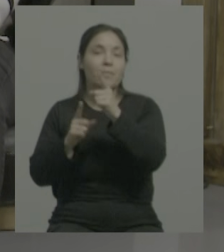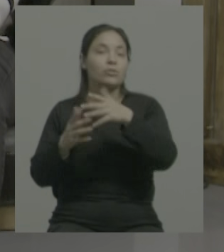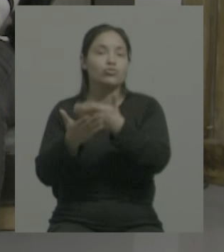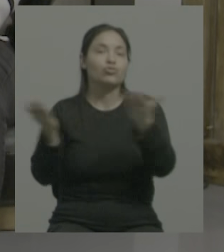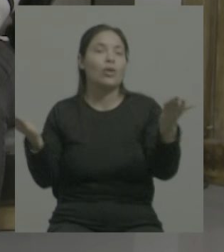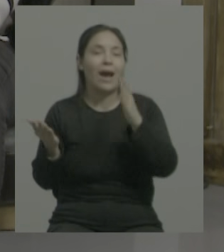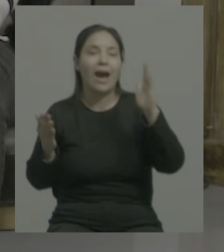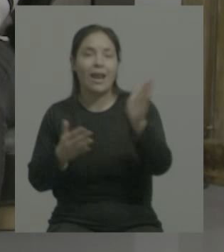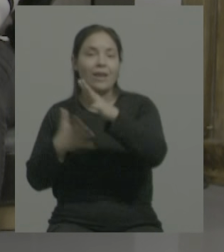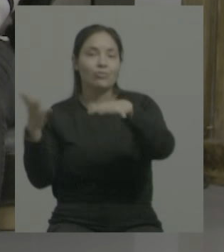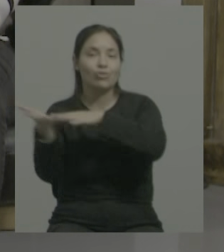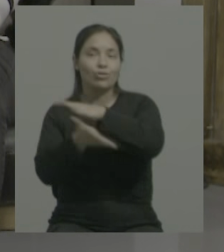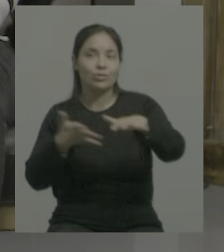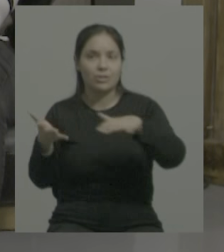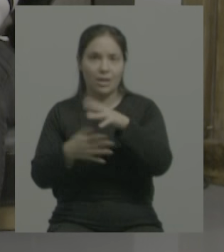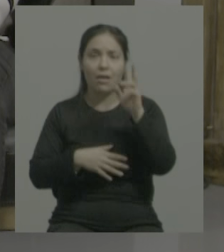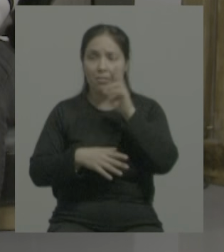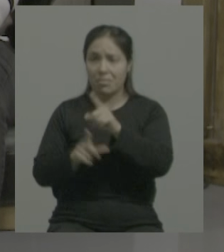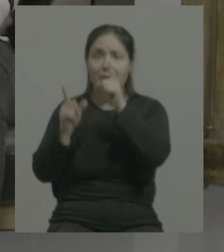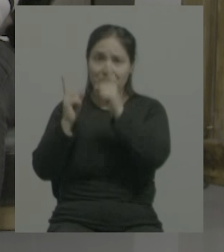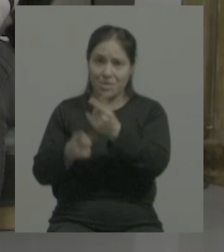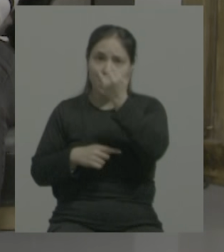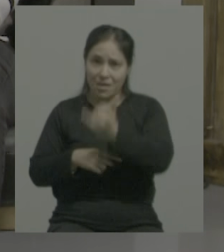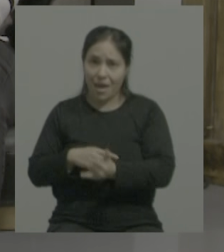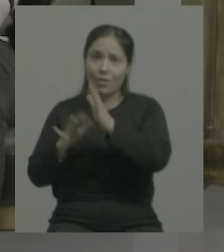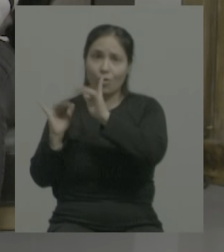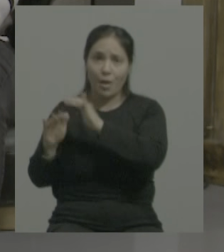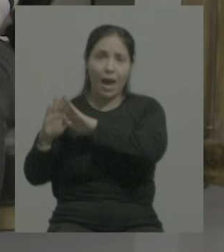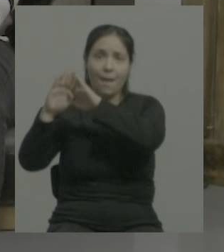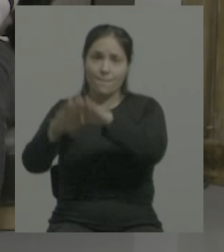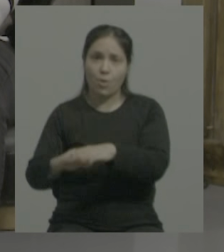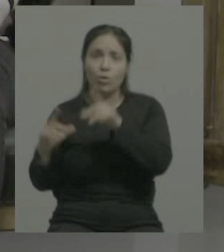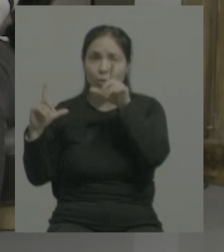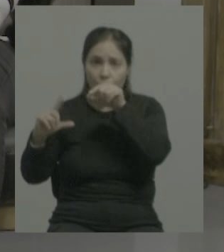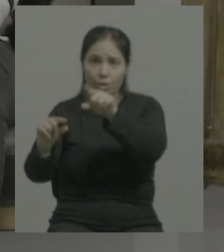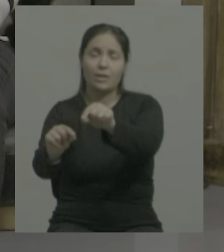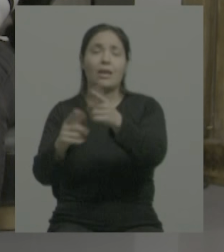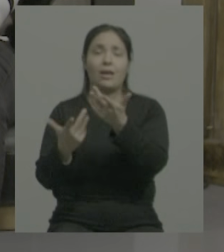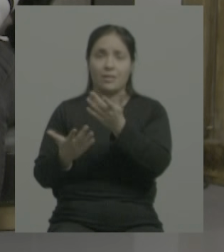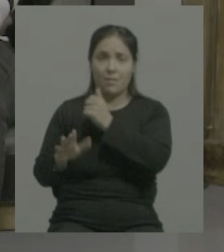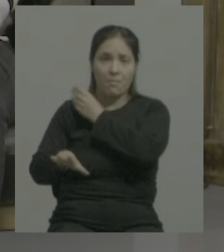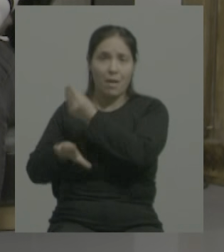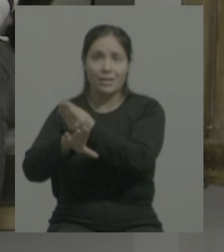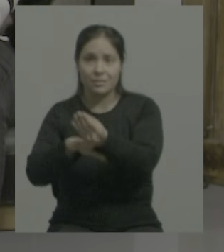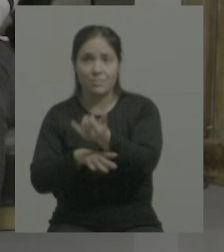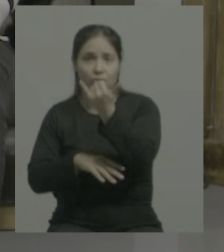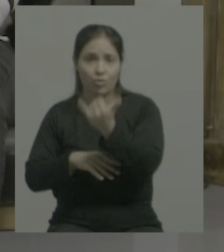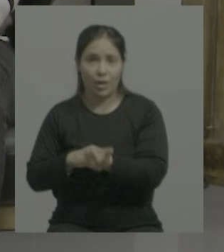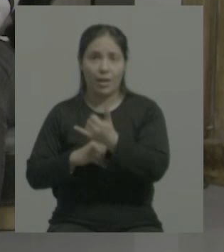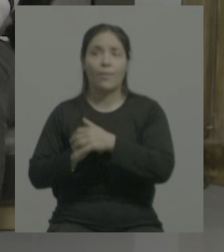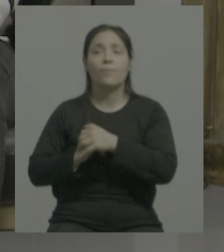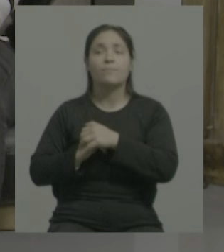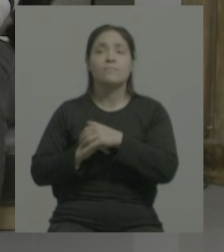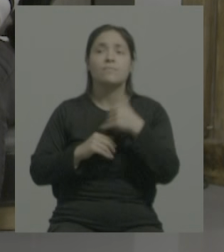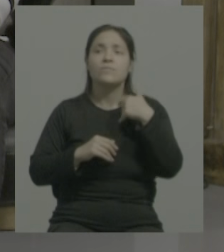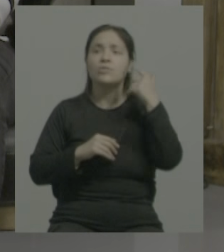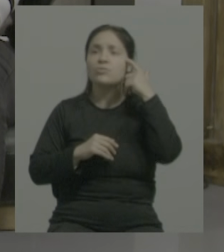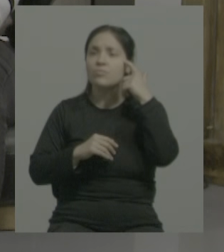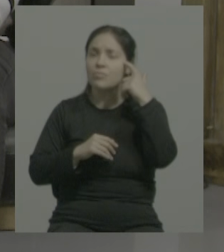general, que apoyó, ¿no?, todo el reclamo y que estuvo en participación. Creo que igualmente